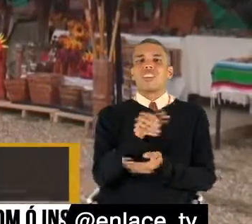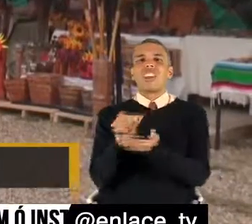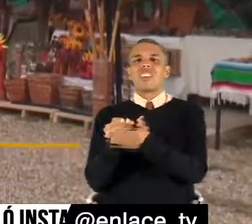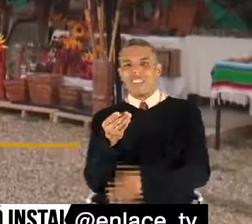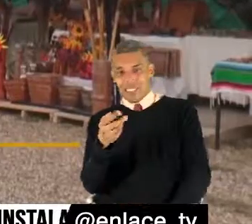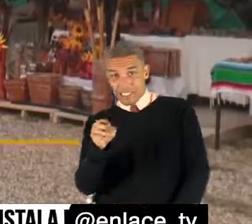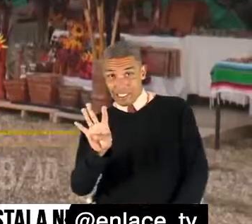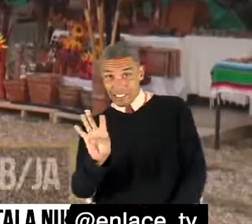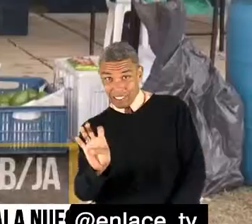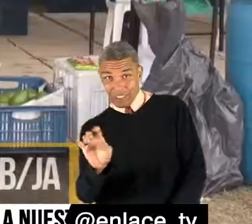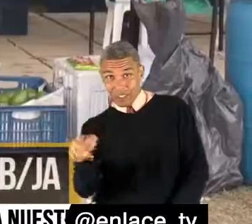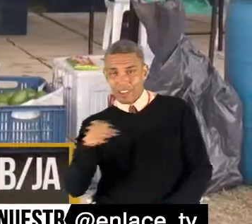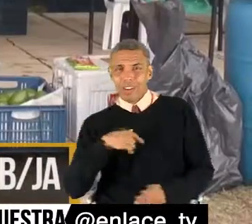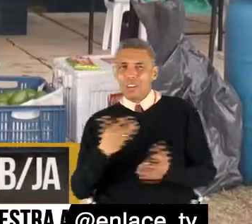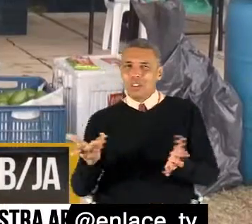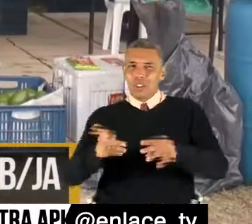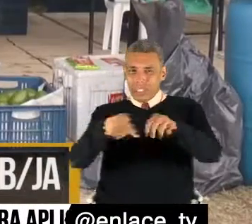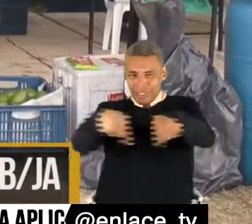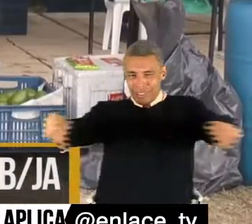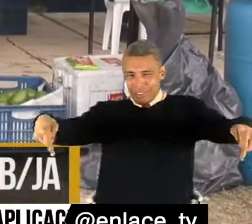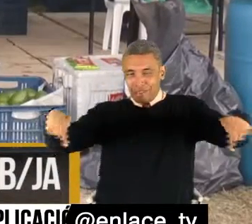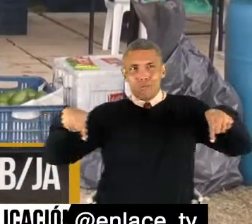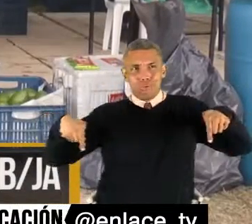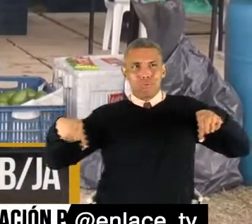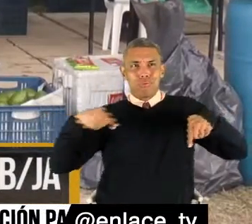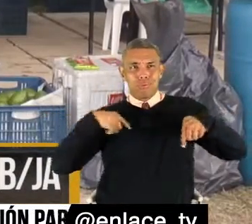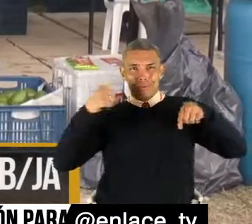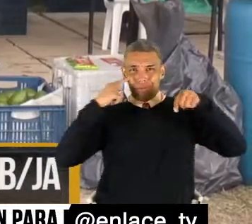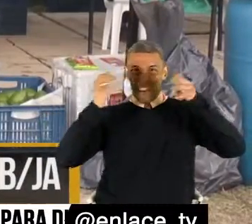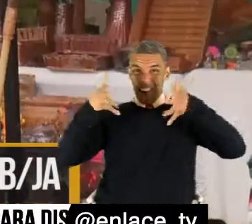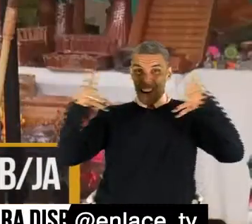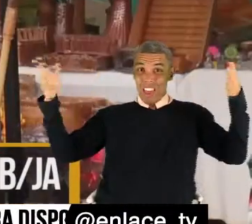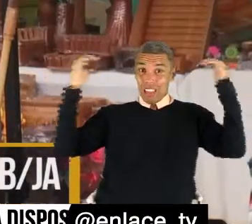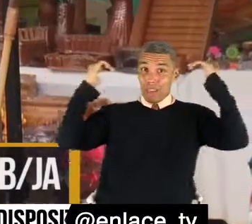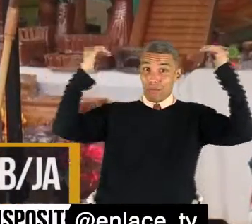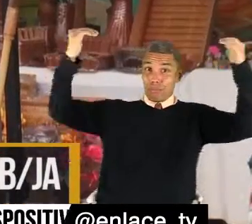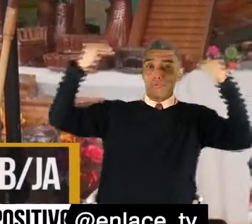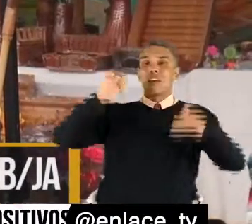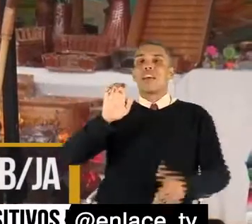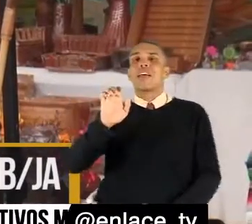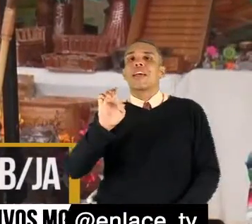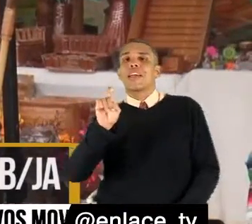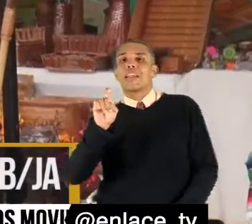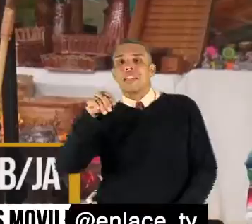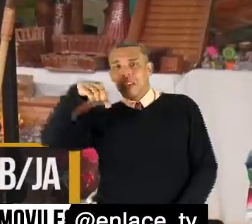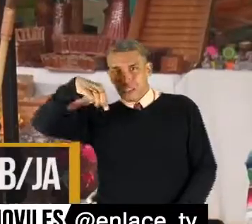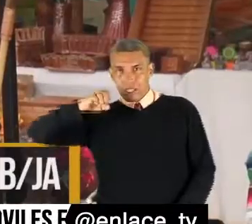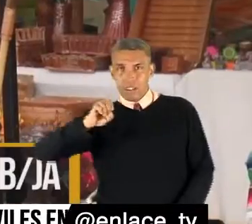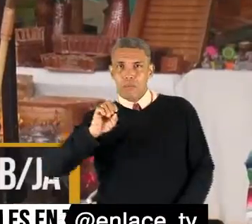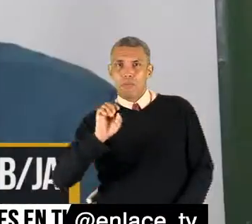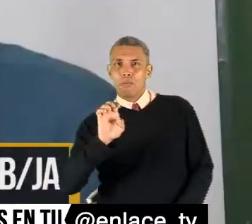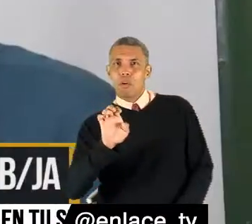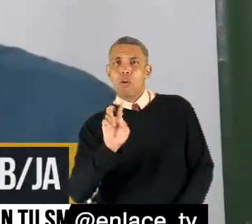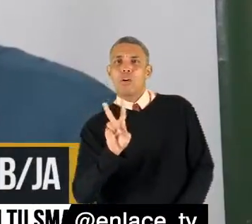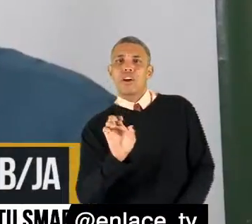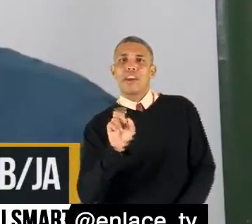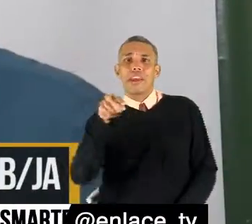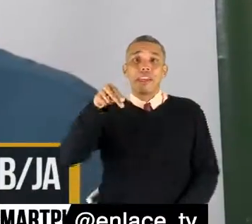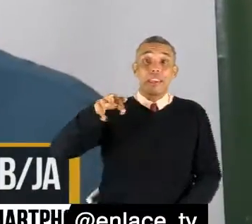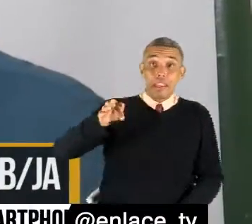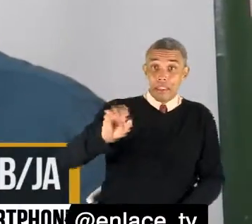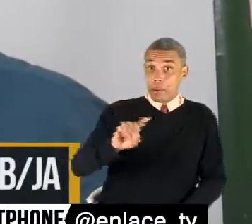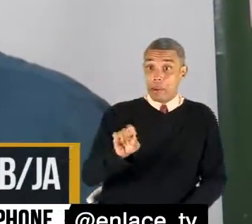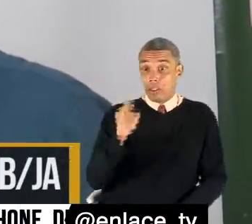la 51ª Feria Agropecuaria y Agroindustrial de Barranca Bermeja, denominada desde este año Feria Agro. Las novedades que